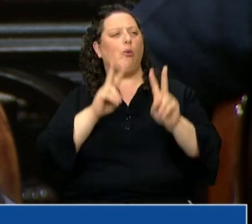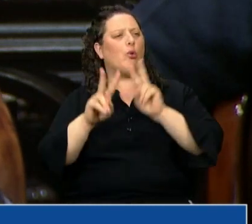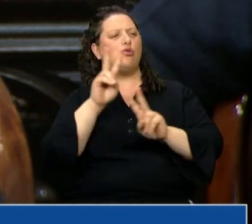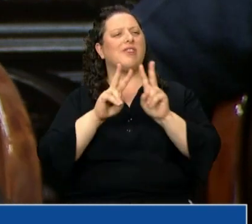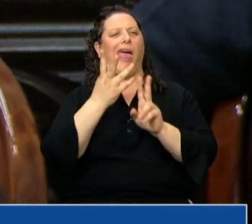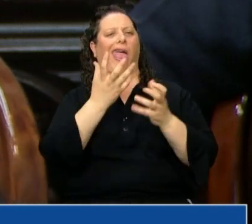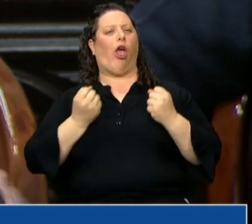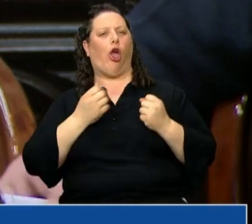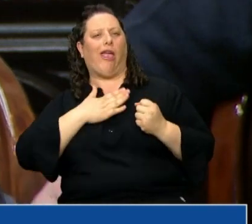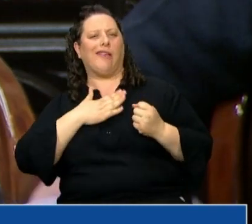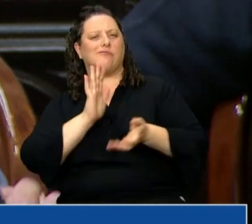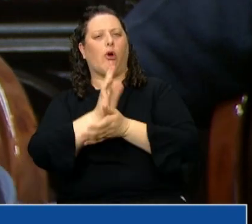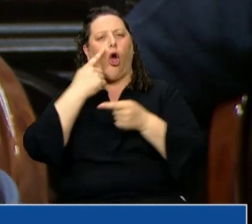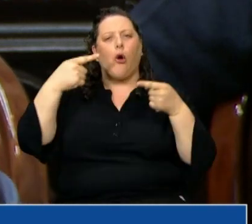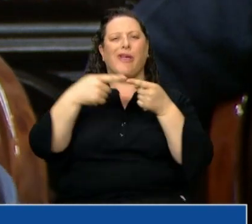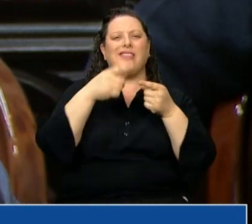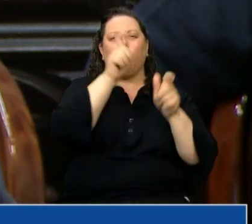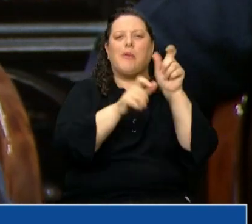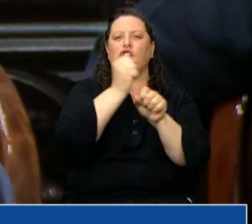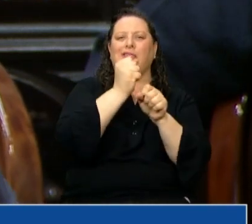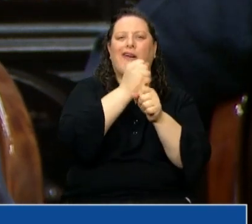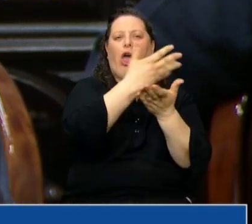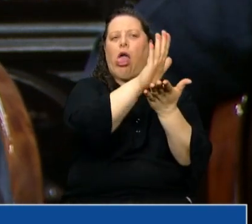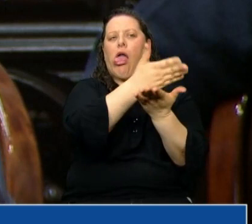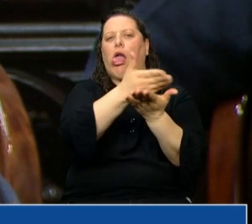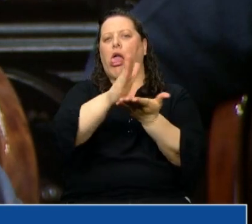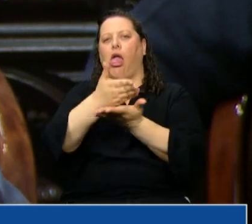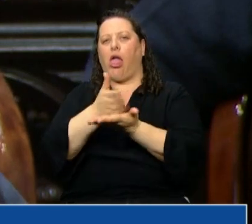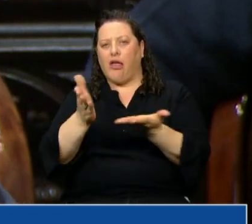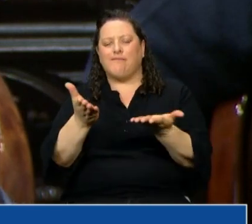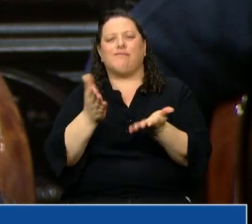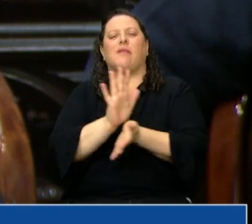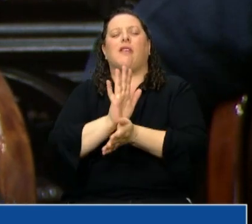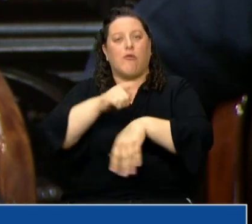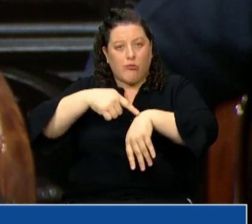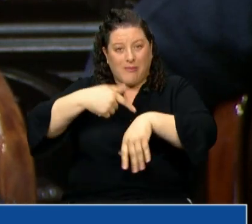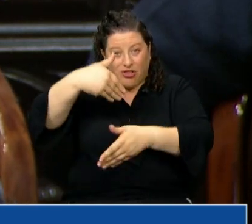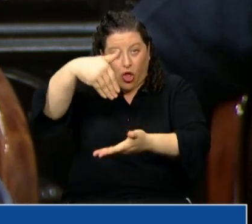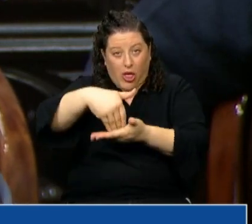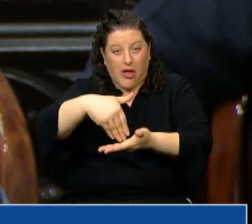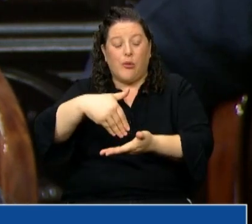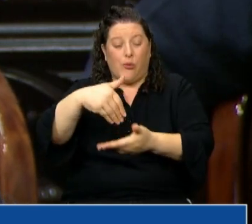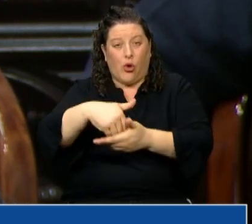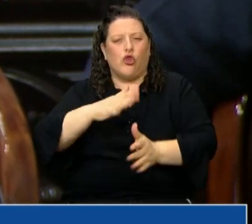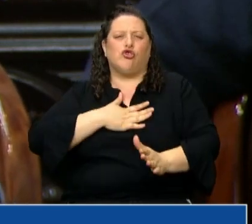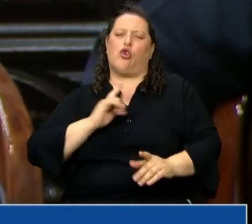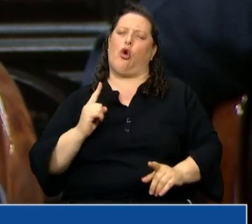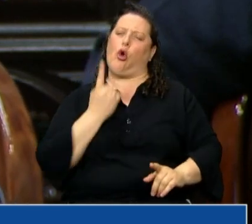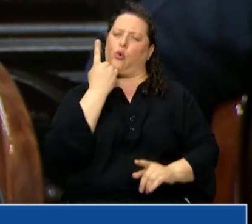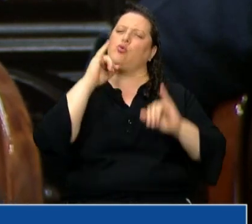rédito político para dividir a los trabajadores. Llegado el punto de votar, señor presidente, orgulloso voy a